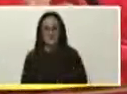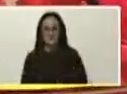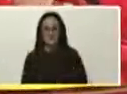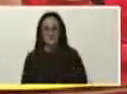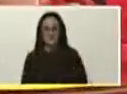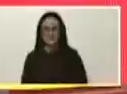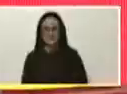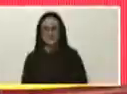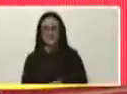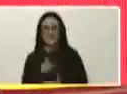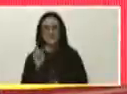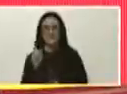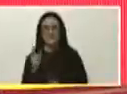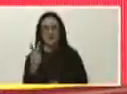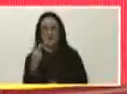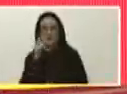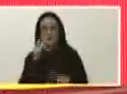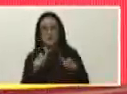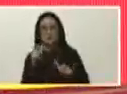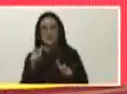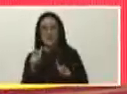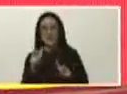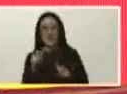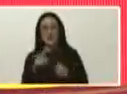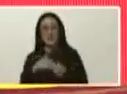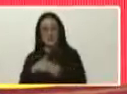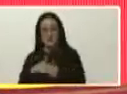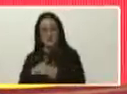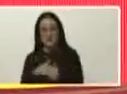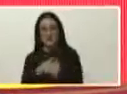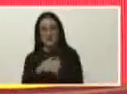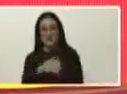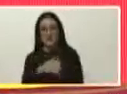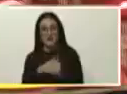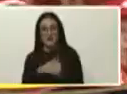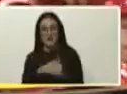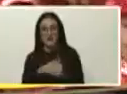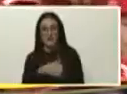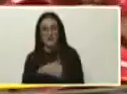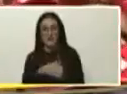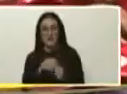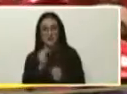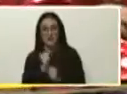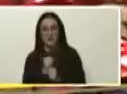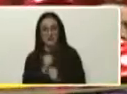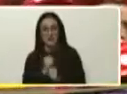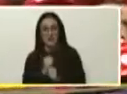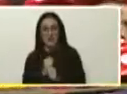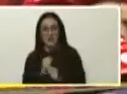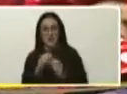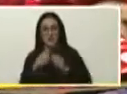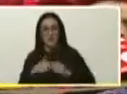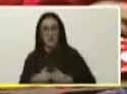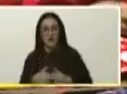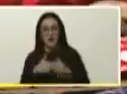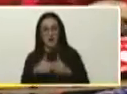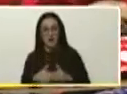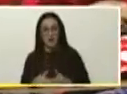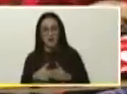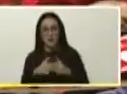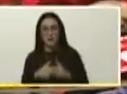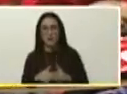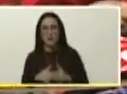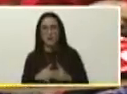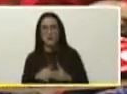estos dos oficiales, dirigieron aquella maniobra del barco hoy, del buque tanque hoy